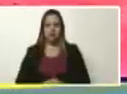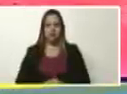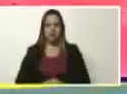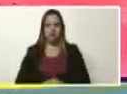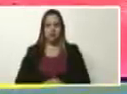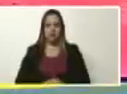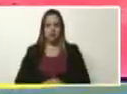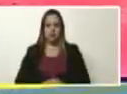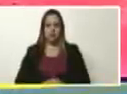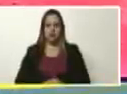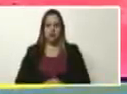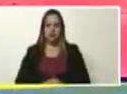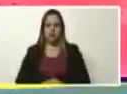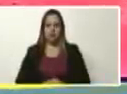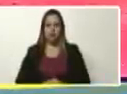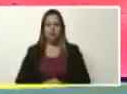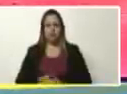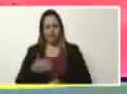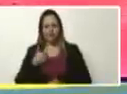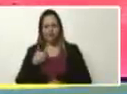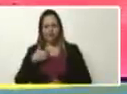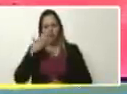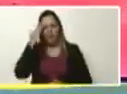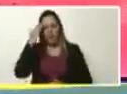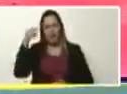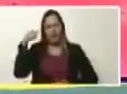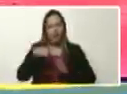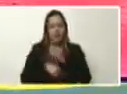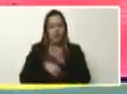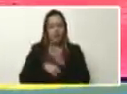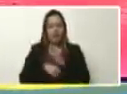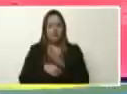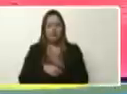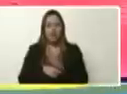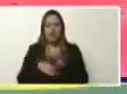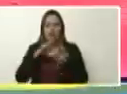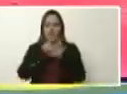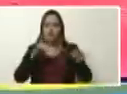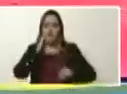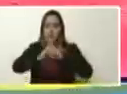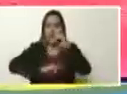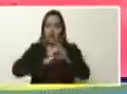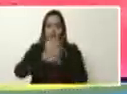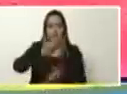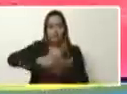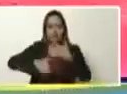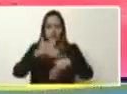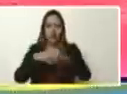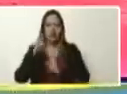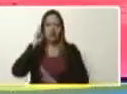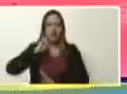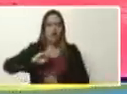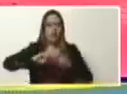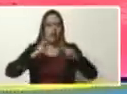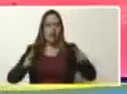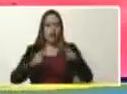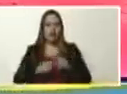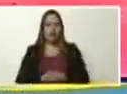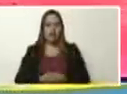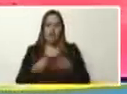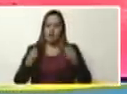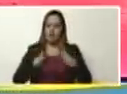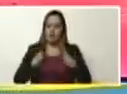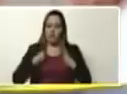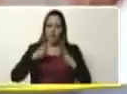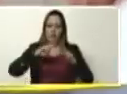Creo profundamente a nivel internacional en la diplomacia bolivariana de paz, en la convivencia pacífica de los